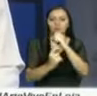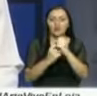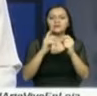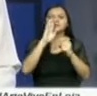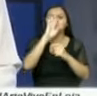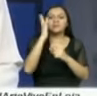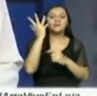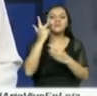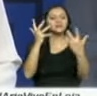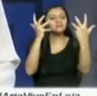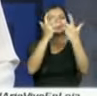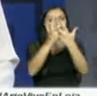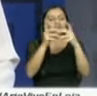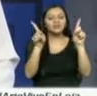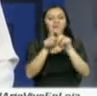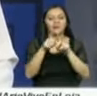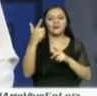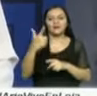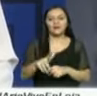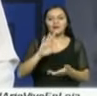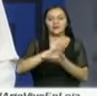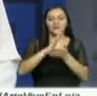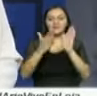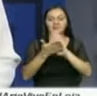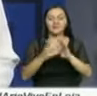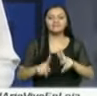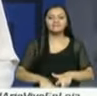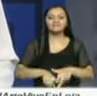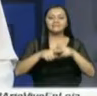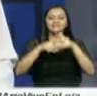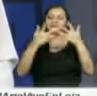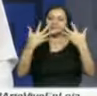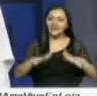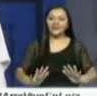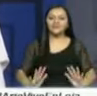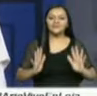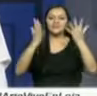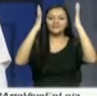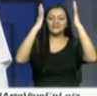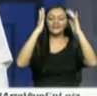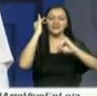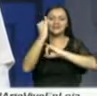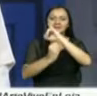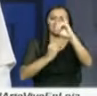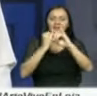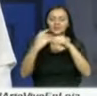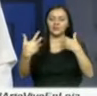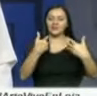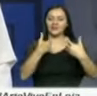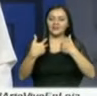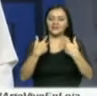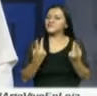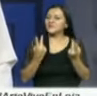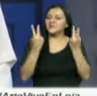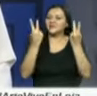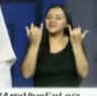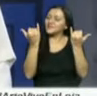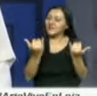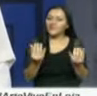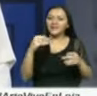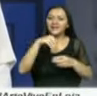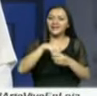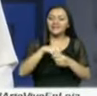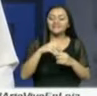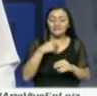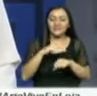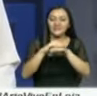coincidirá con las fiestas de Loja. Inició este Festival Internacional de Artes Vivas, así que